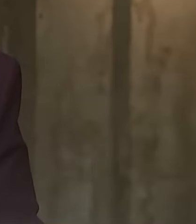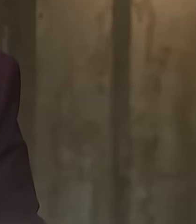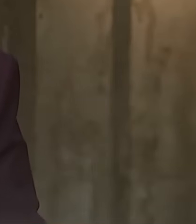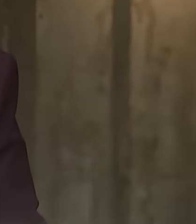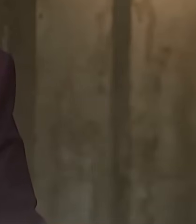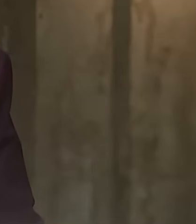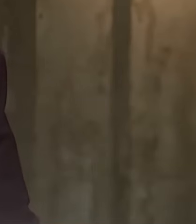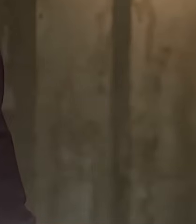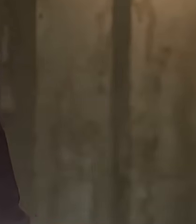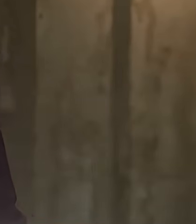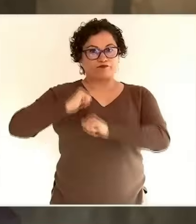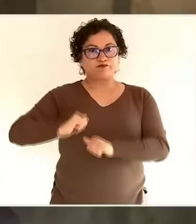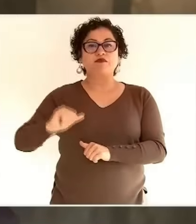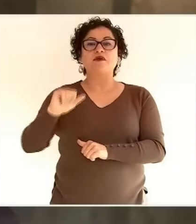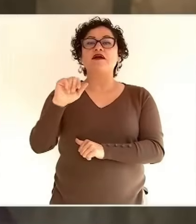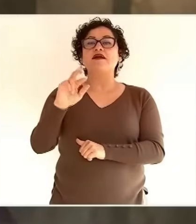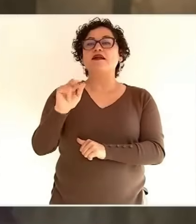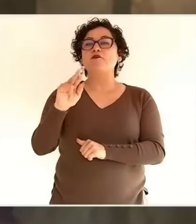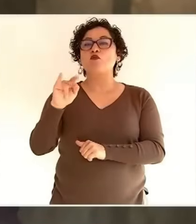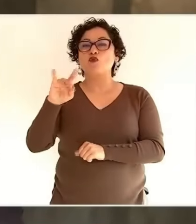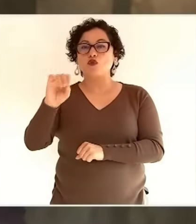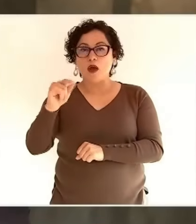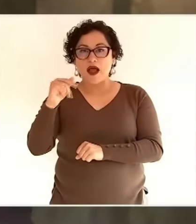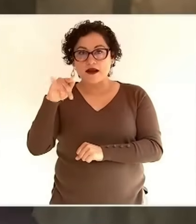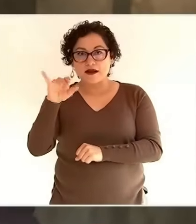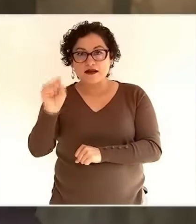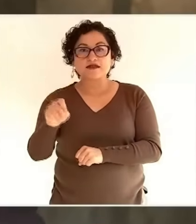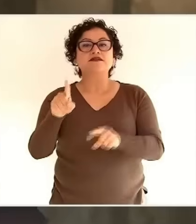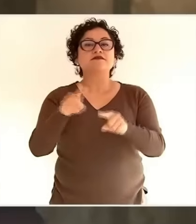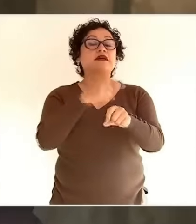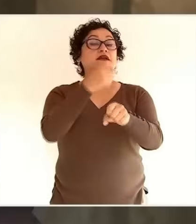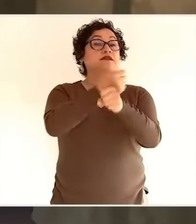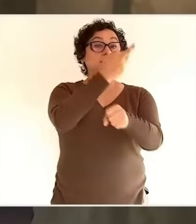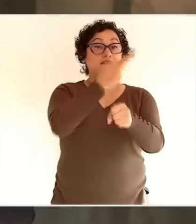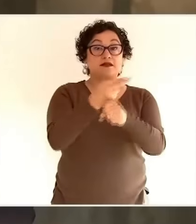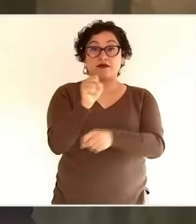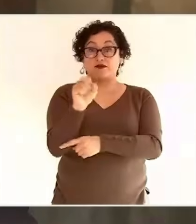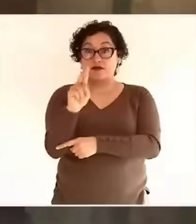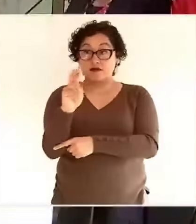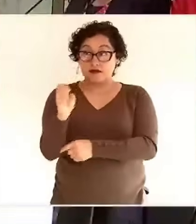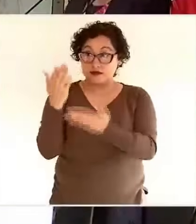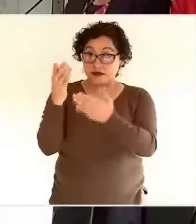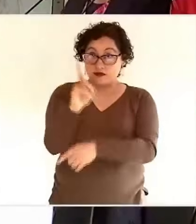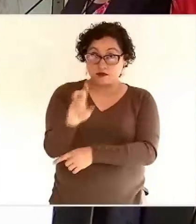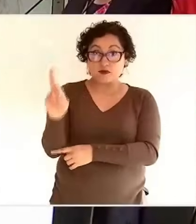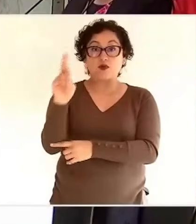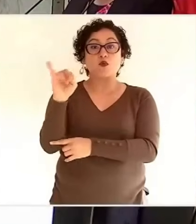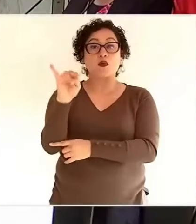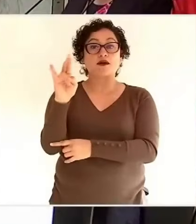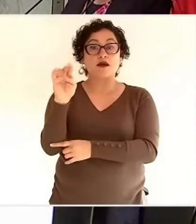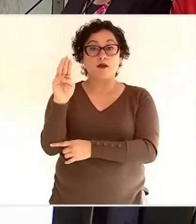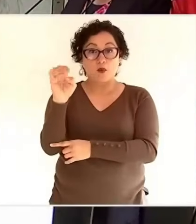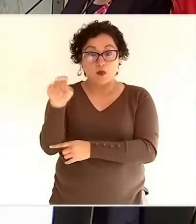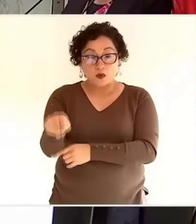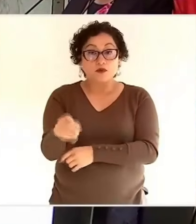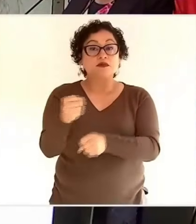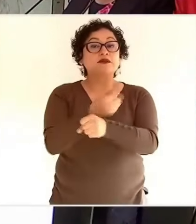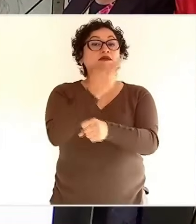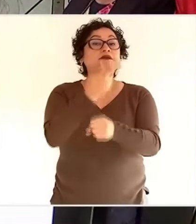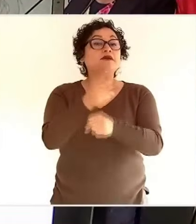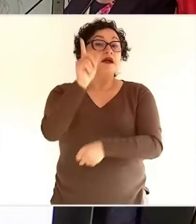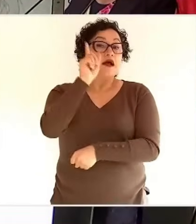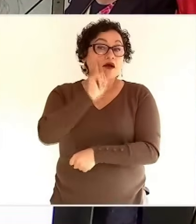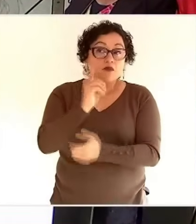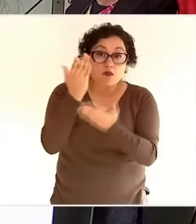Raimundo Pedro Morales Ángeles, al secretario de Relaciones Exteriores, doctor Juan Ramón de la Fuente, a la secretaria de las